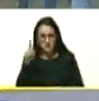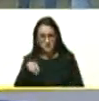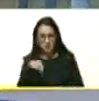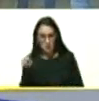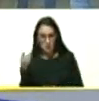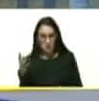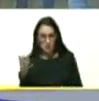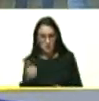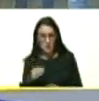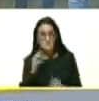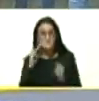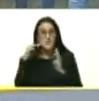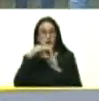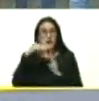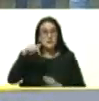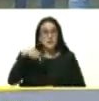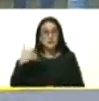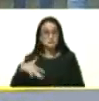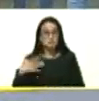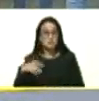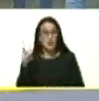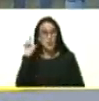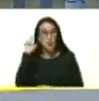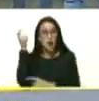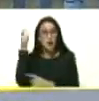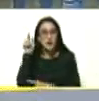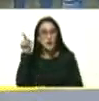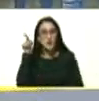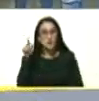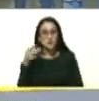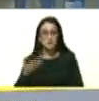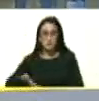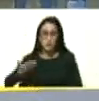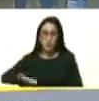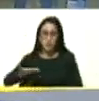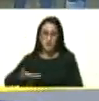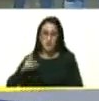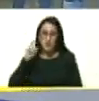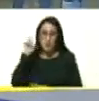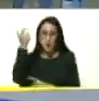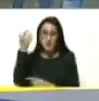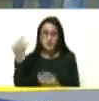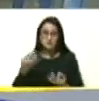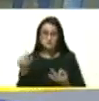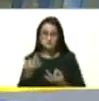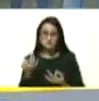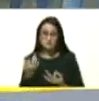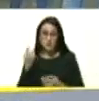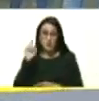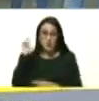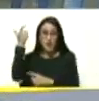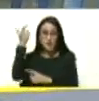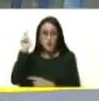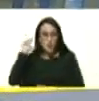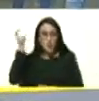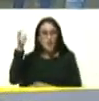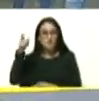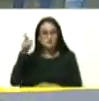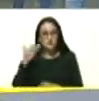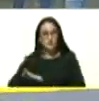Las grandes metas. Y el guárico es esencial. Guárico, ¿verdad? Guárico, guárico, guárico es